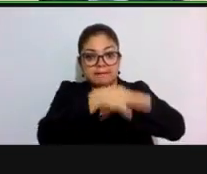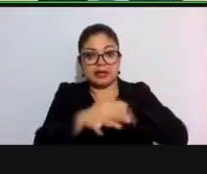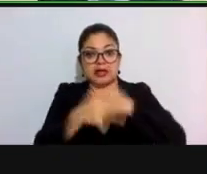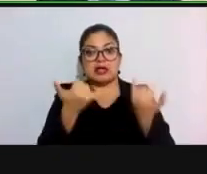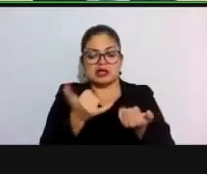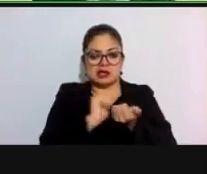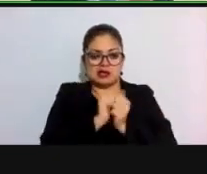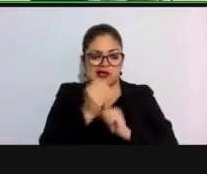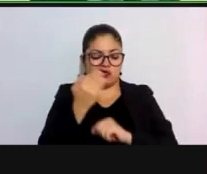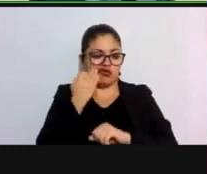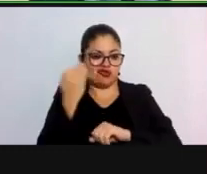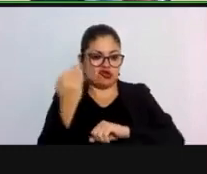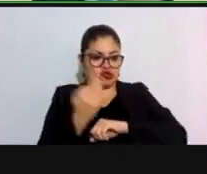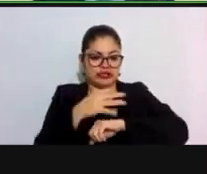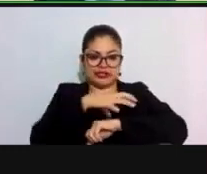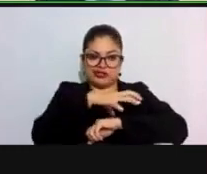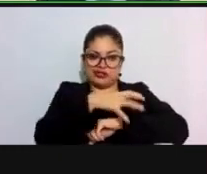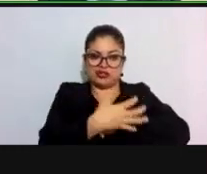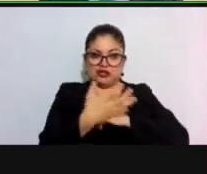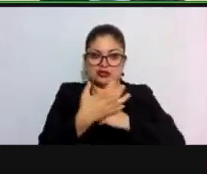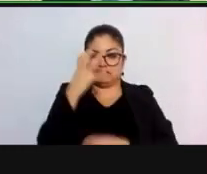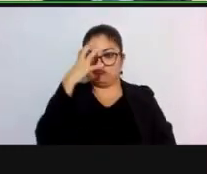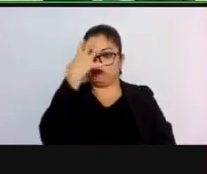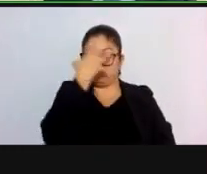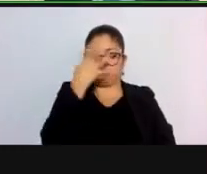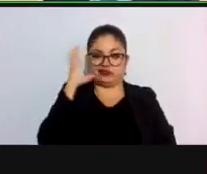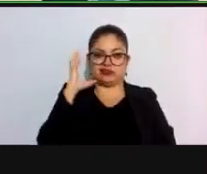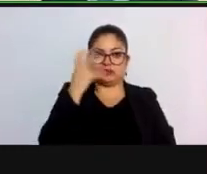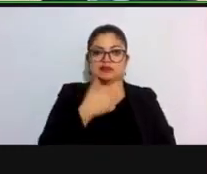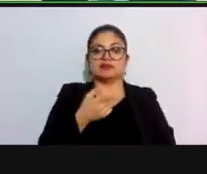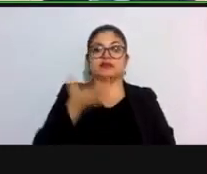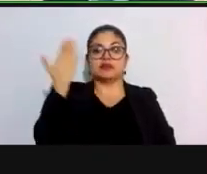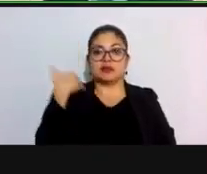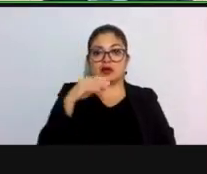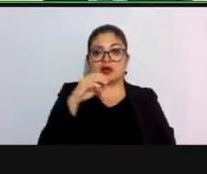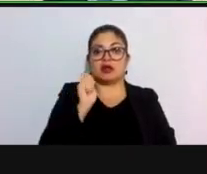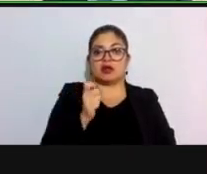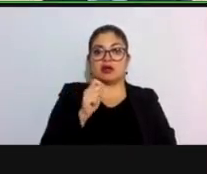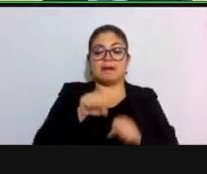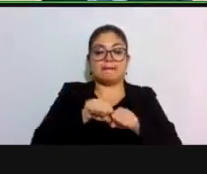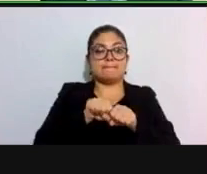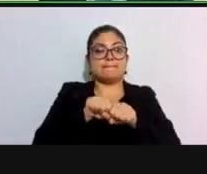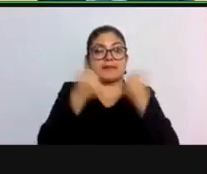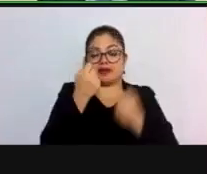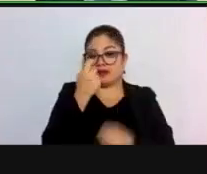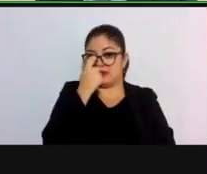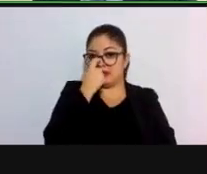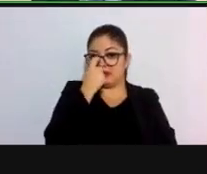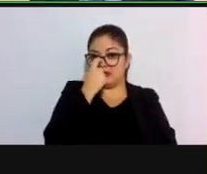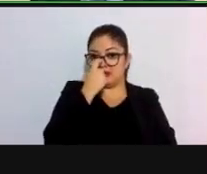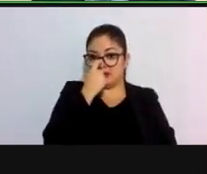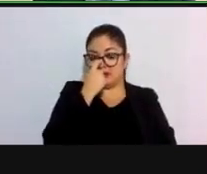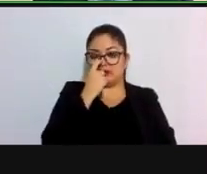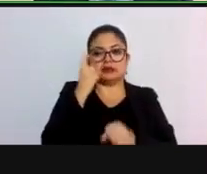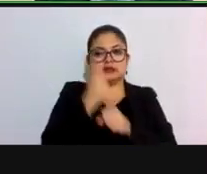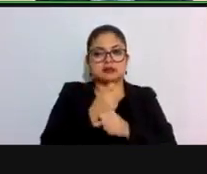La fractura nasal, de acuerdo con los registros de la OMC, es el sitio donde más frecuentemente se lesiona la